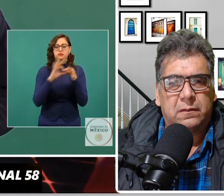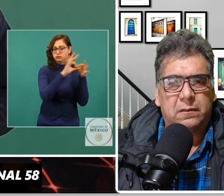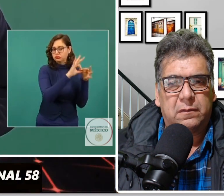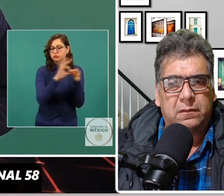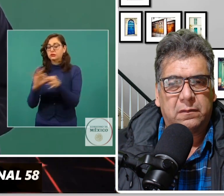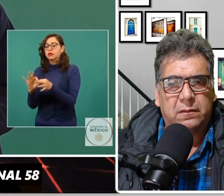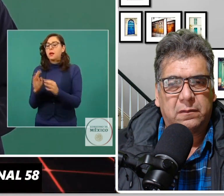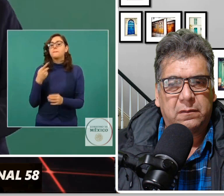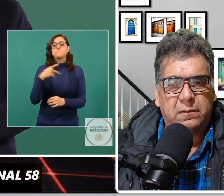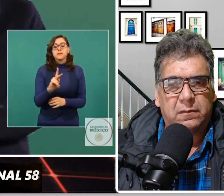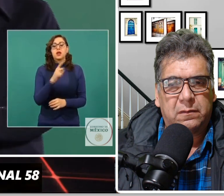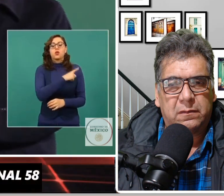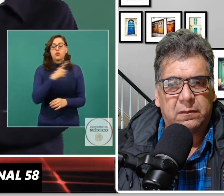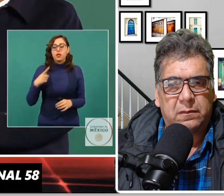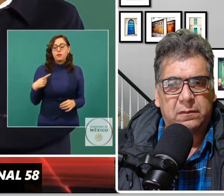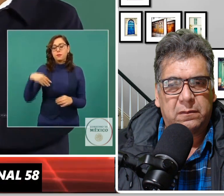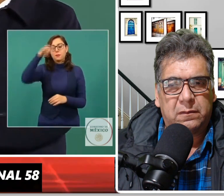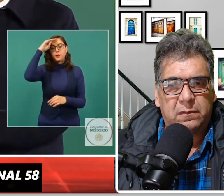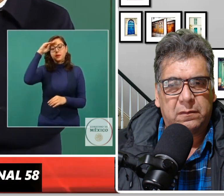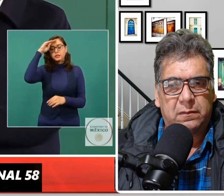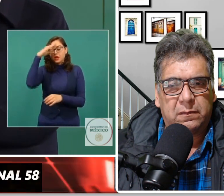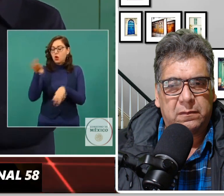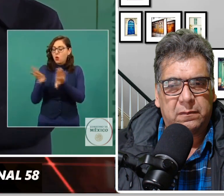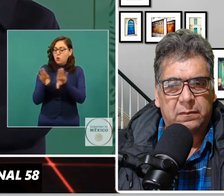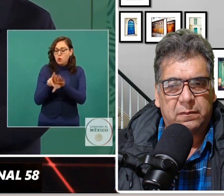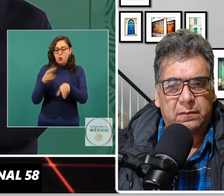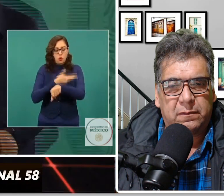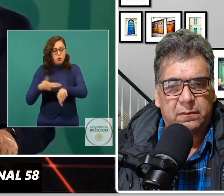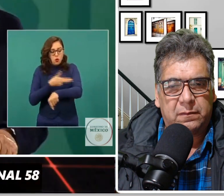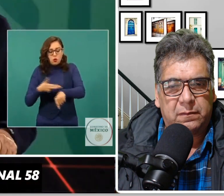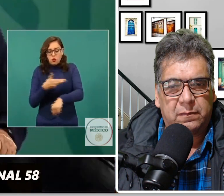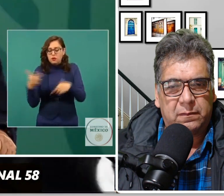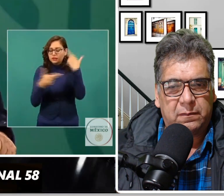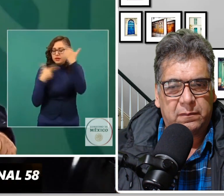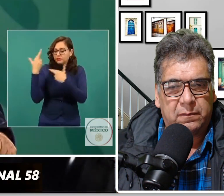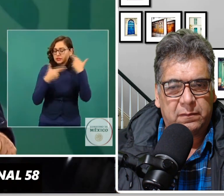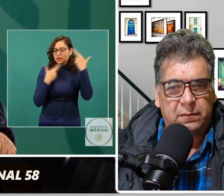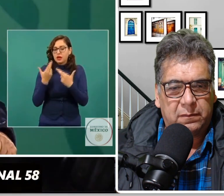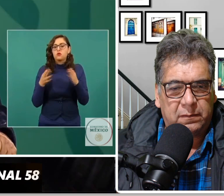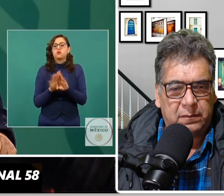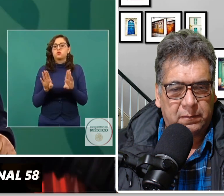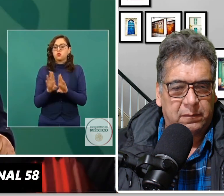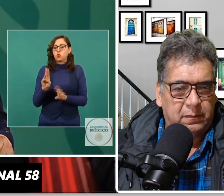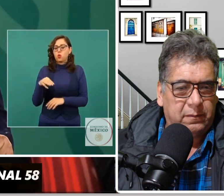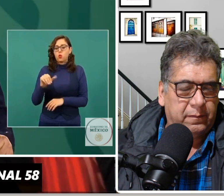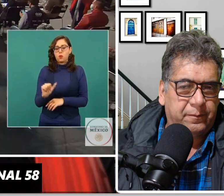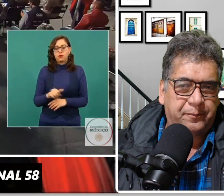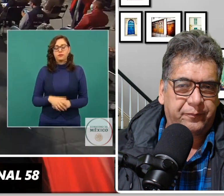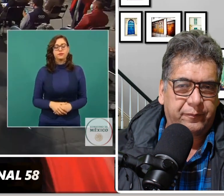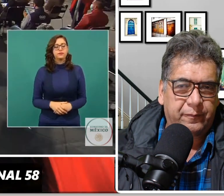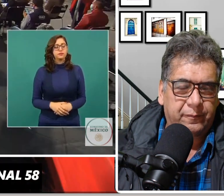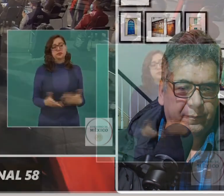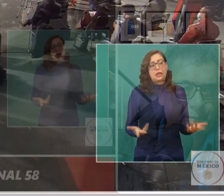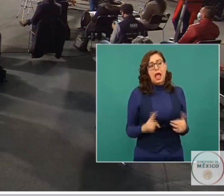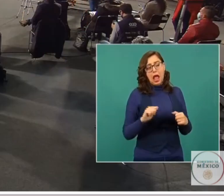también la revisión sobre las sumas. Lo estamos haciendo. ¿Se tiene pensado